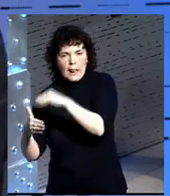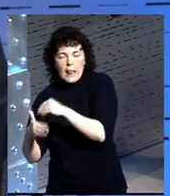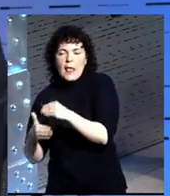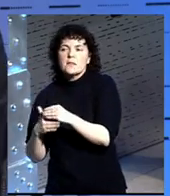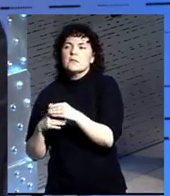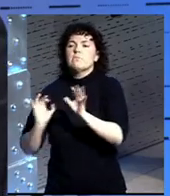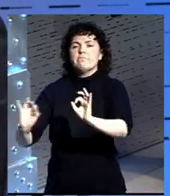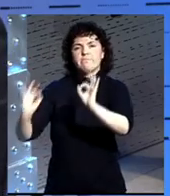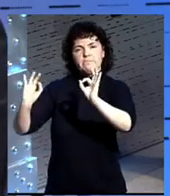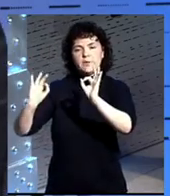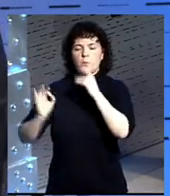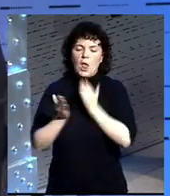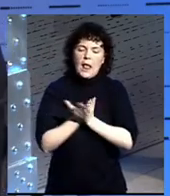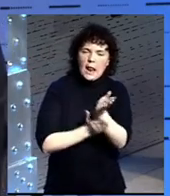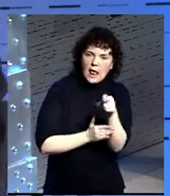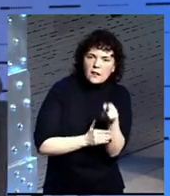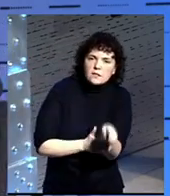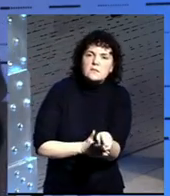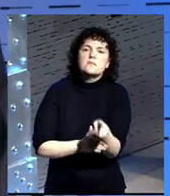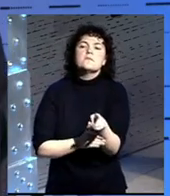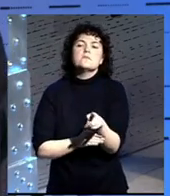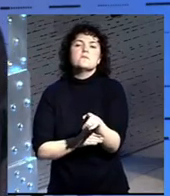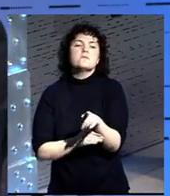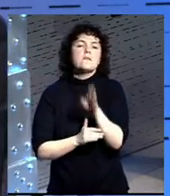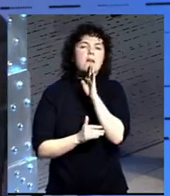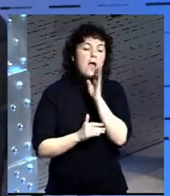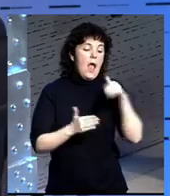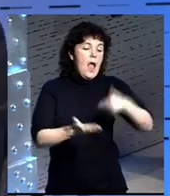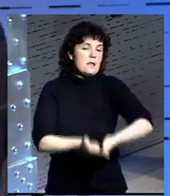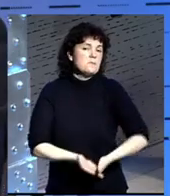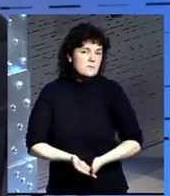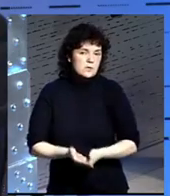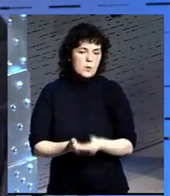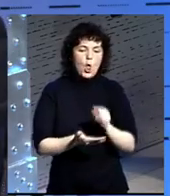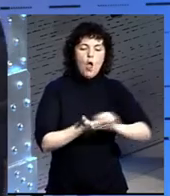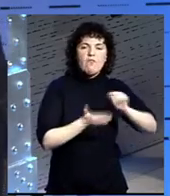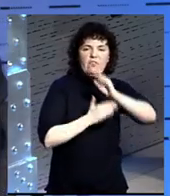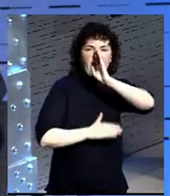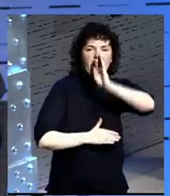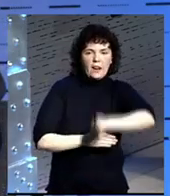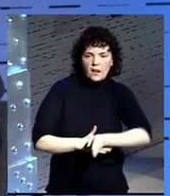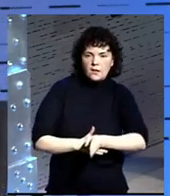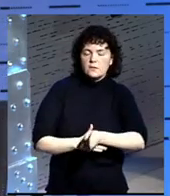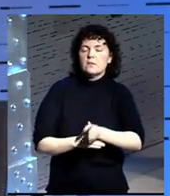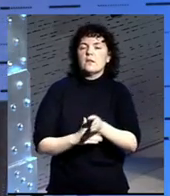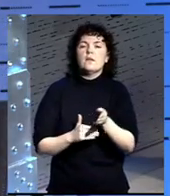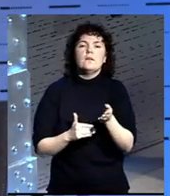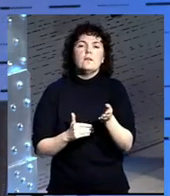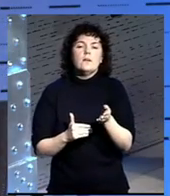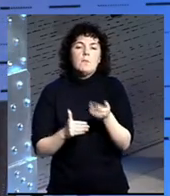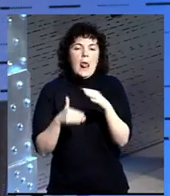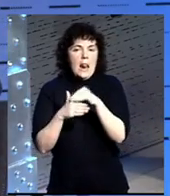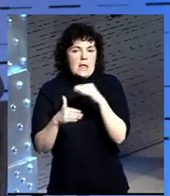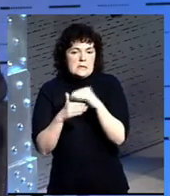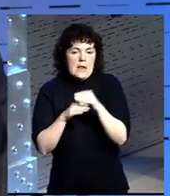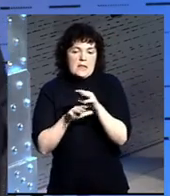no especializadas por el canal, como nos ha hecho falta hasta ahora, establecer una oficina directa que atiende a los clientes a